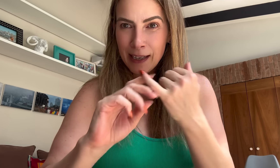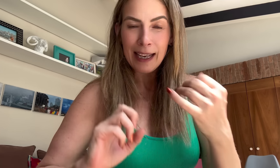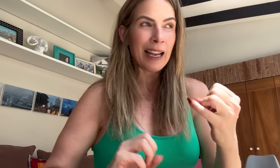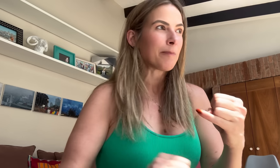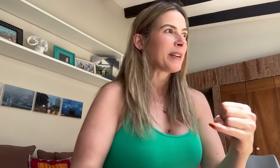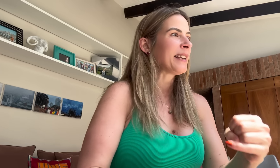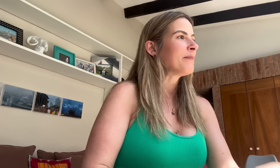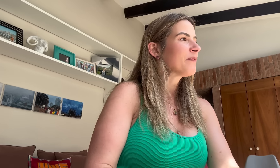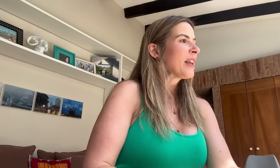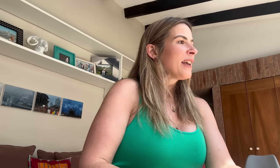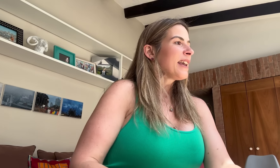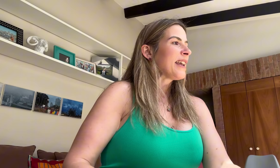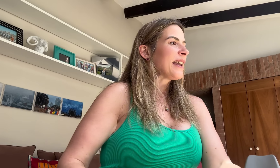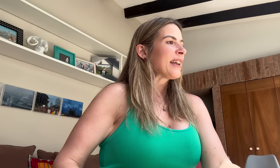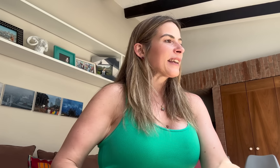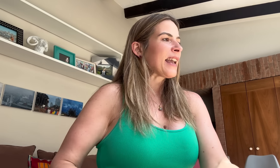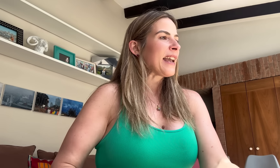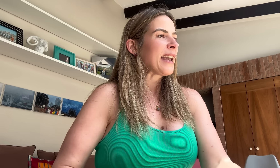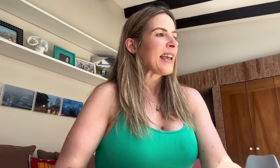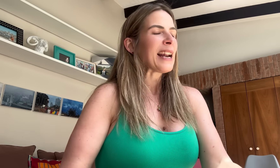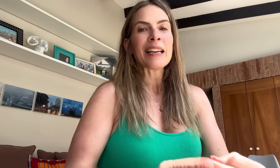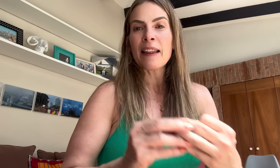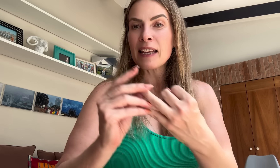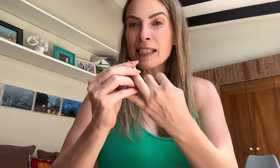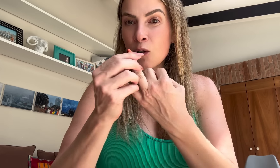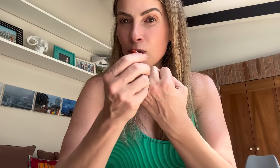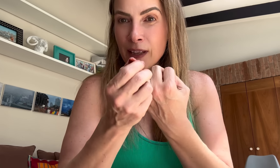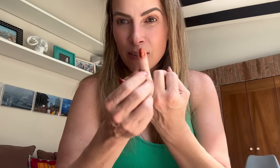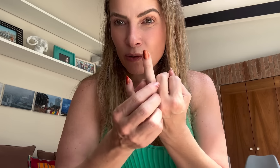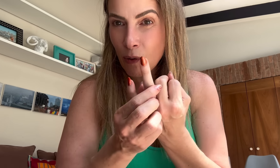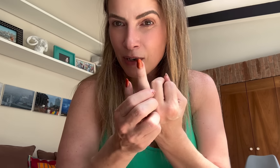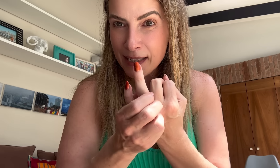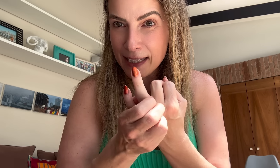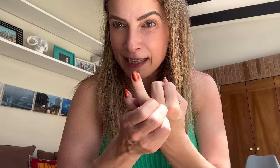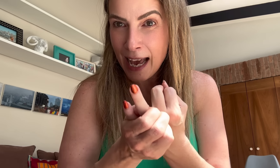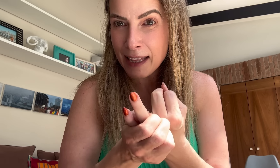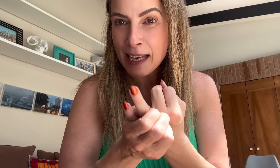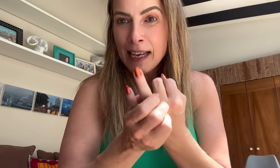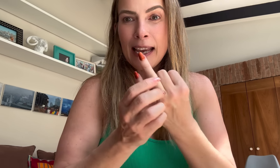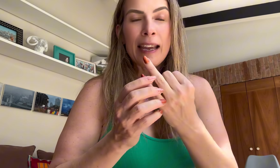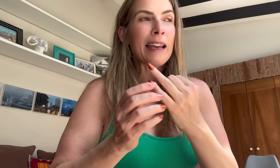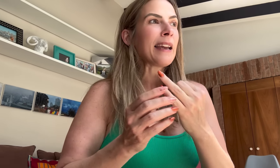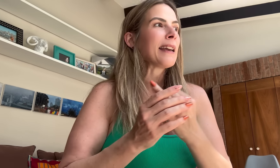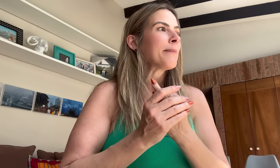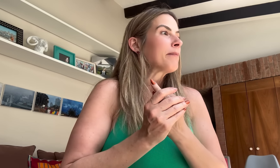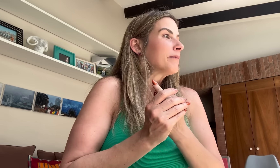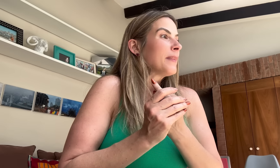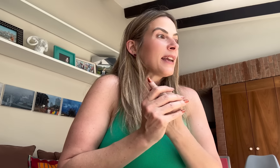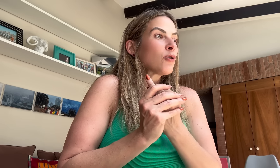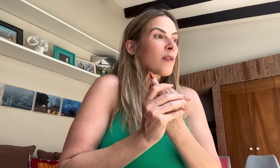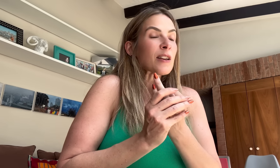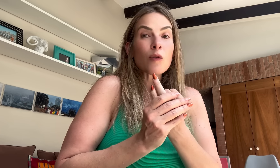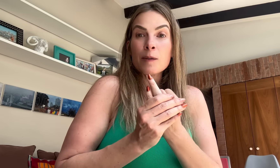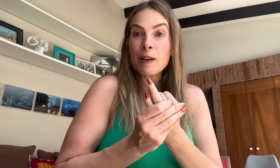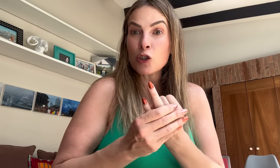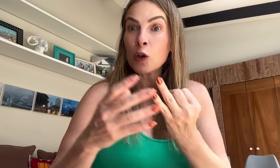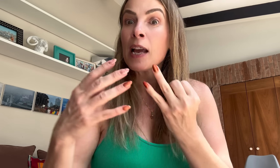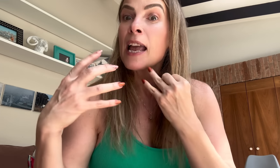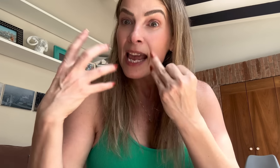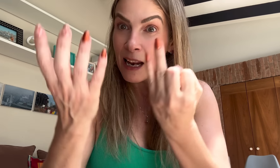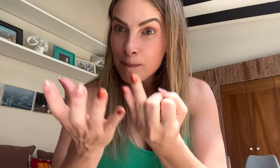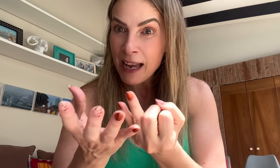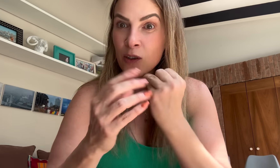corrupción, el PRI, que eran la deshonestidad, en toda su